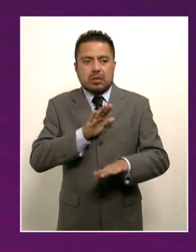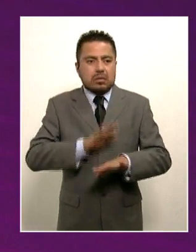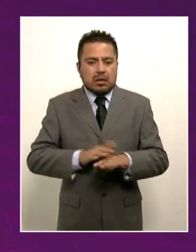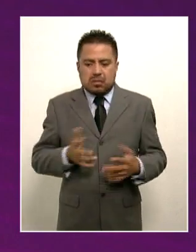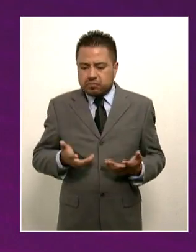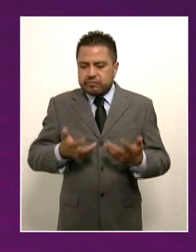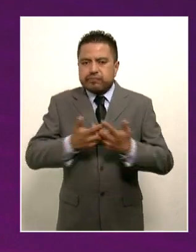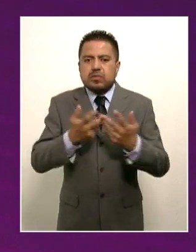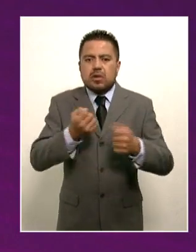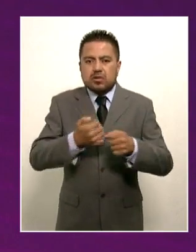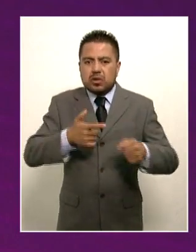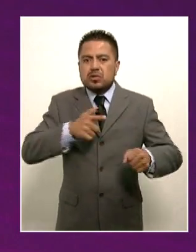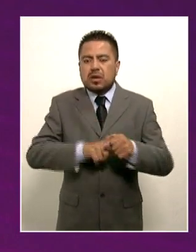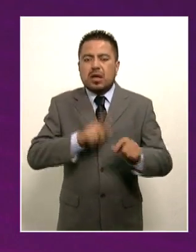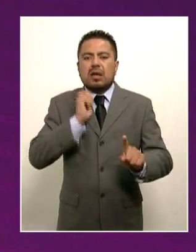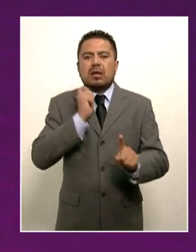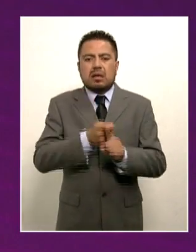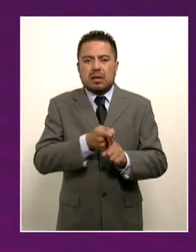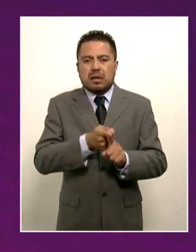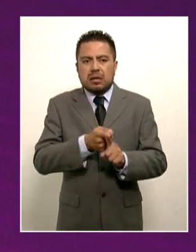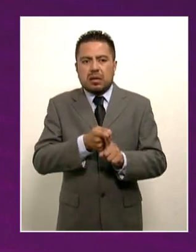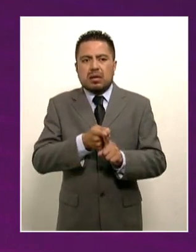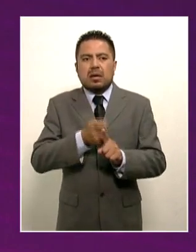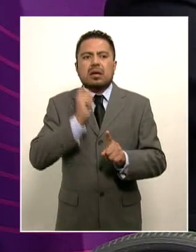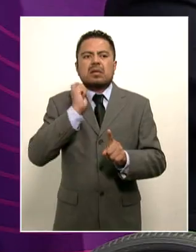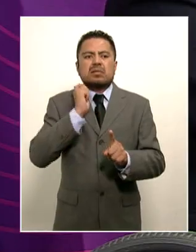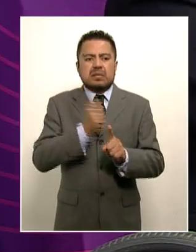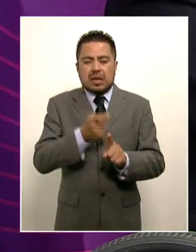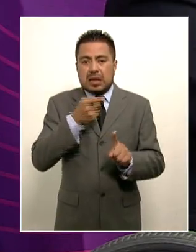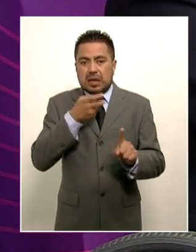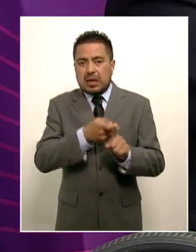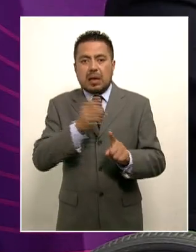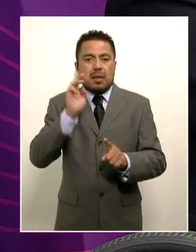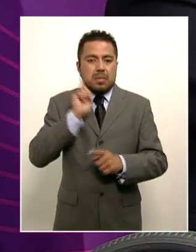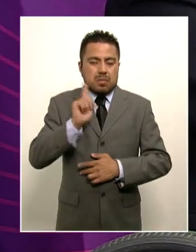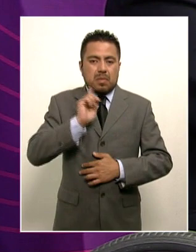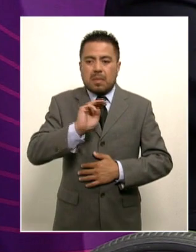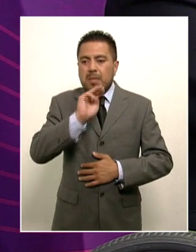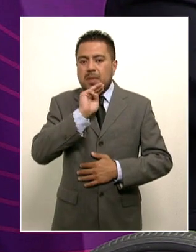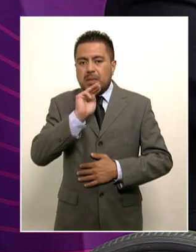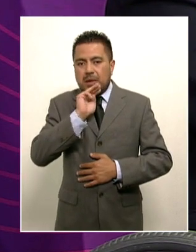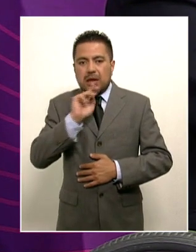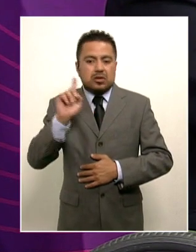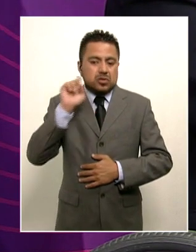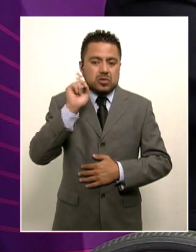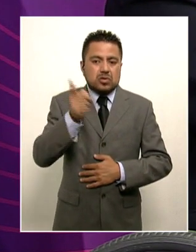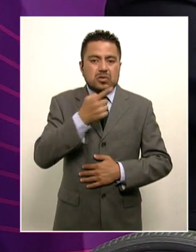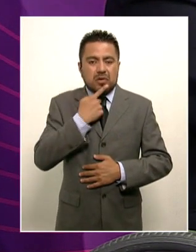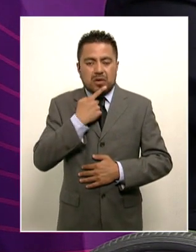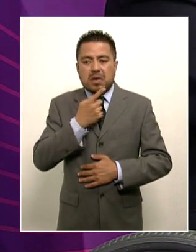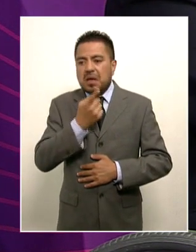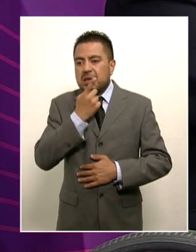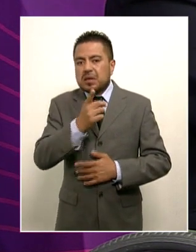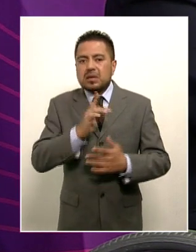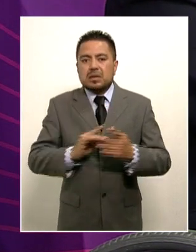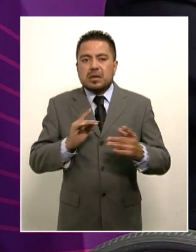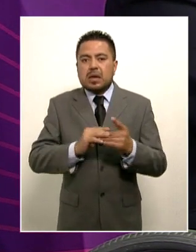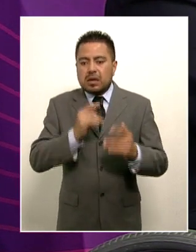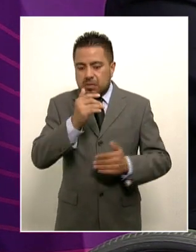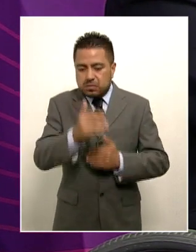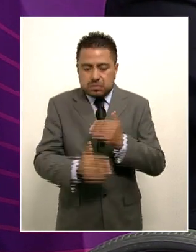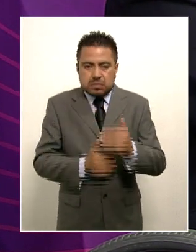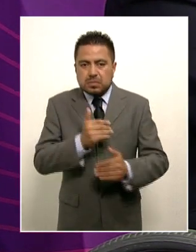empatía con la sociedad, es que ella, al ser madre sorda, dice que el